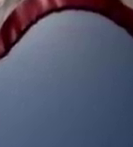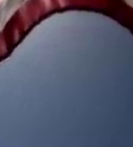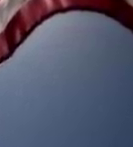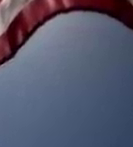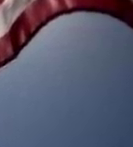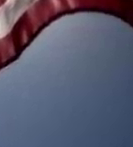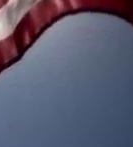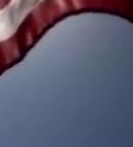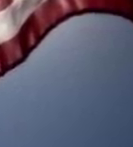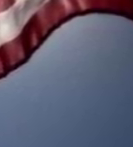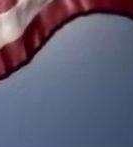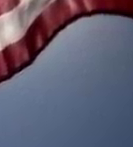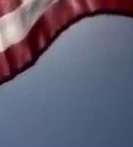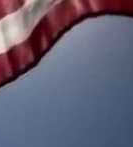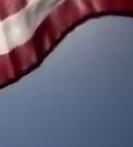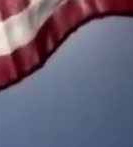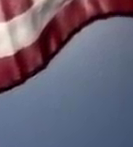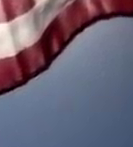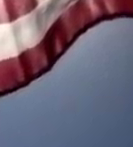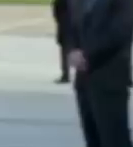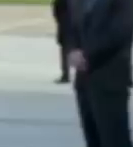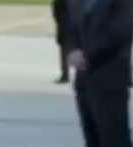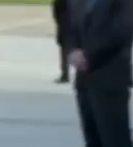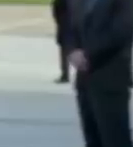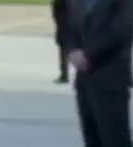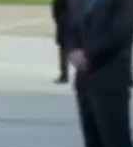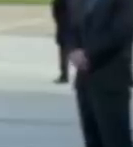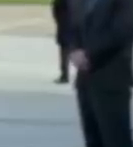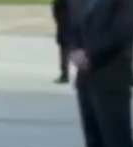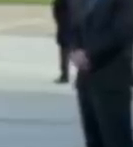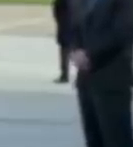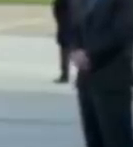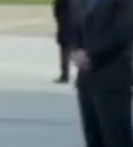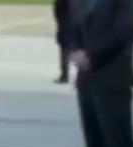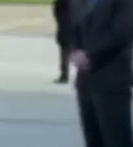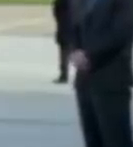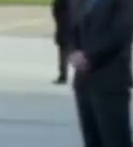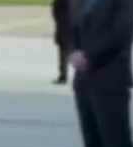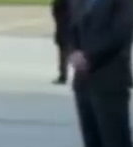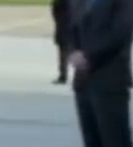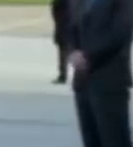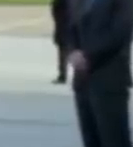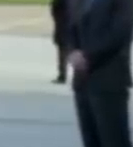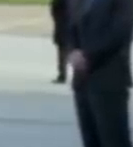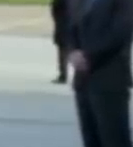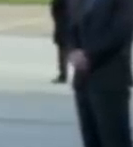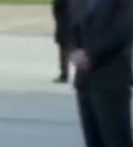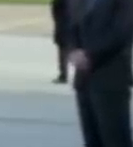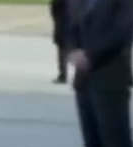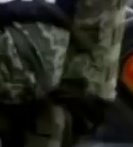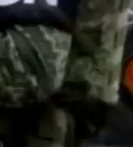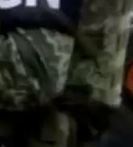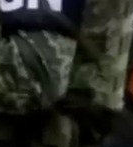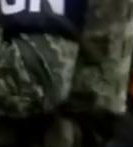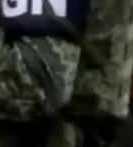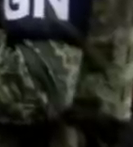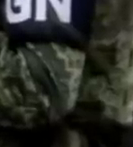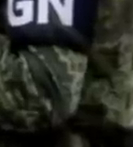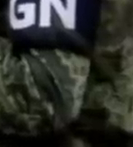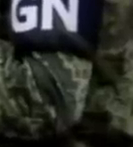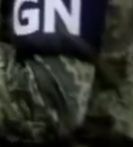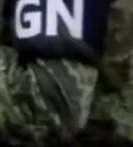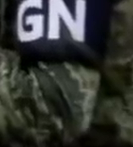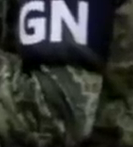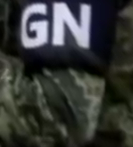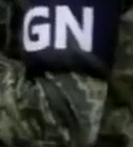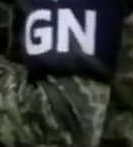retrasar los aranceles para méxico para continuar las negociaciones más adelante y es que han llegado a